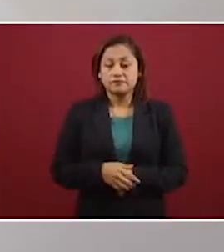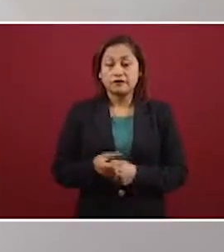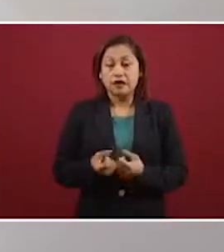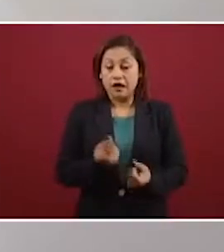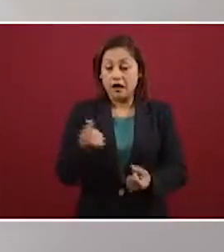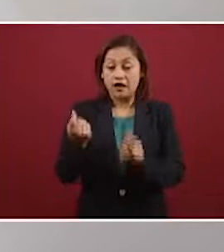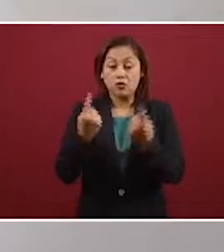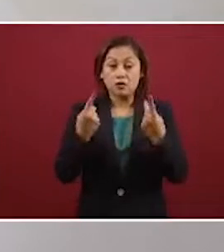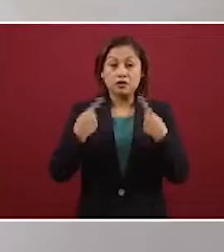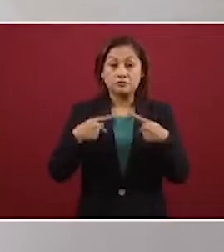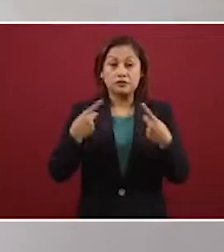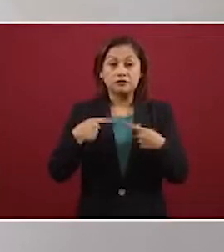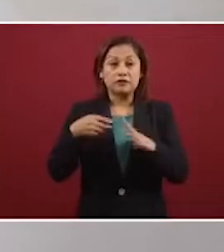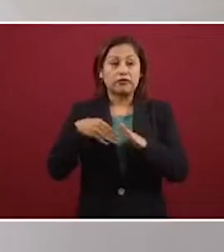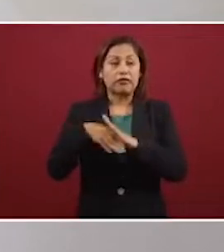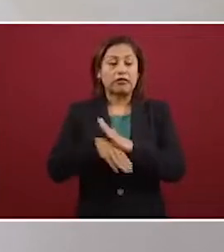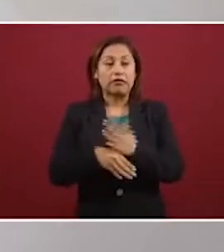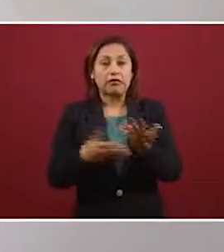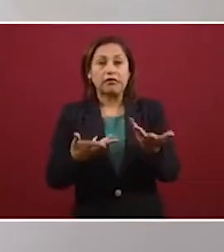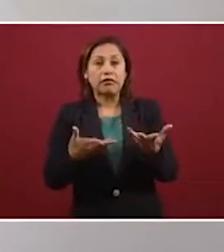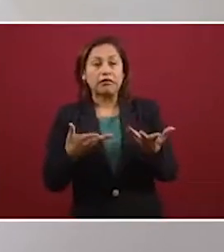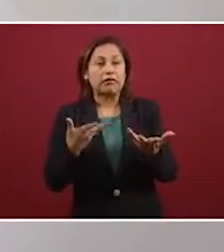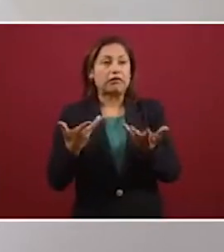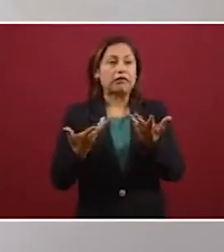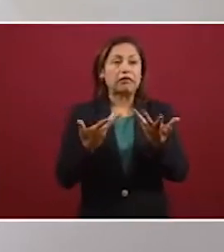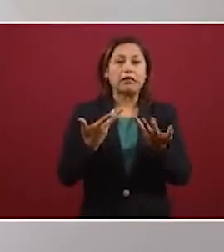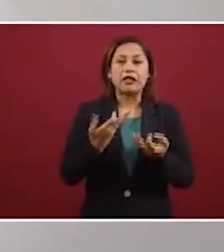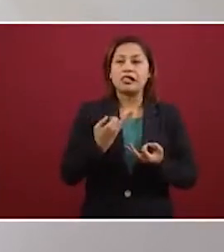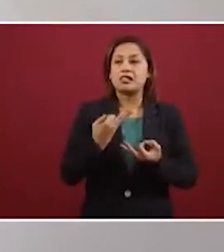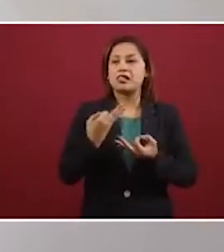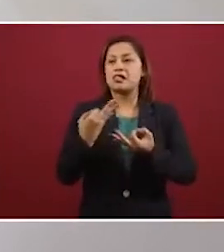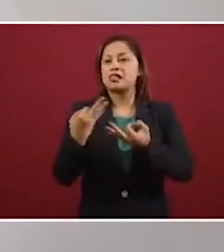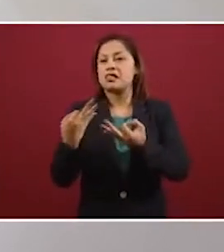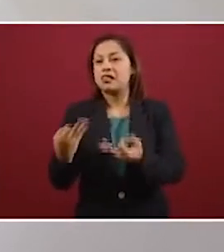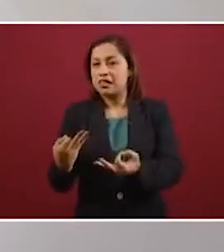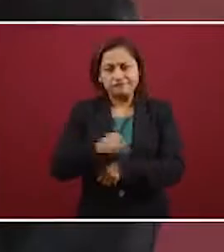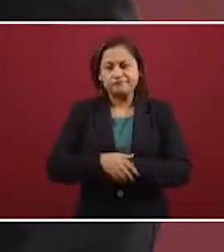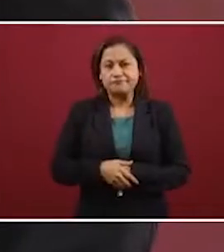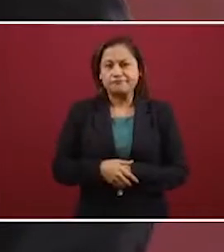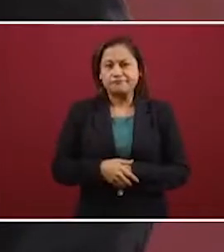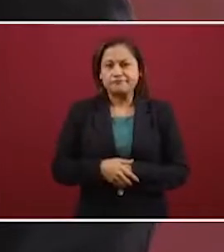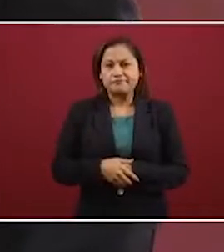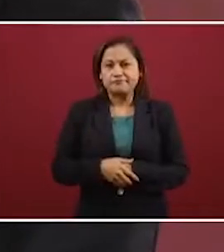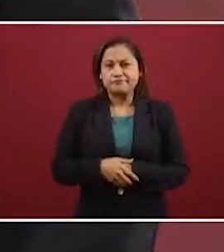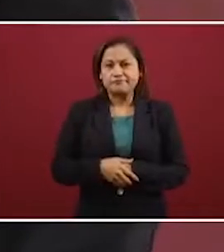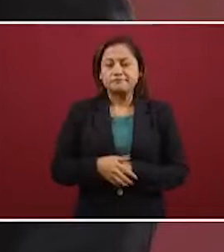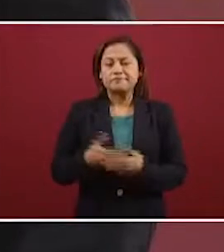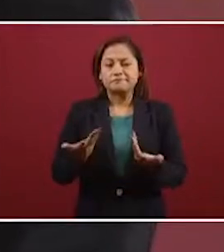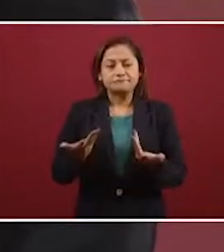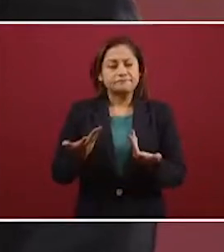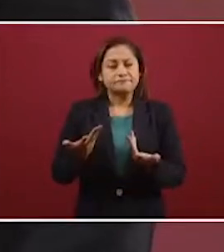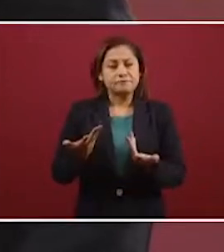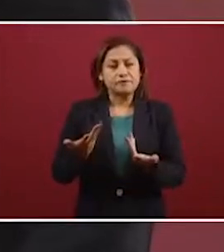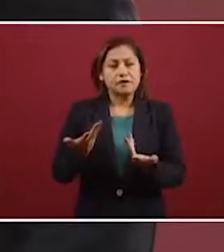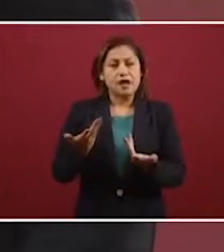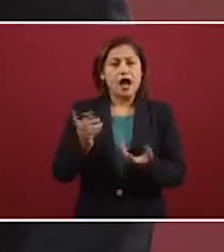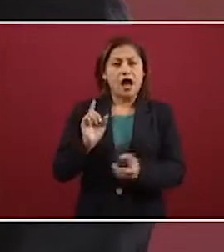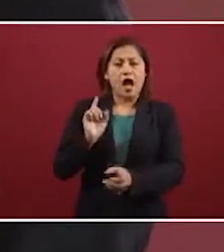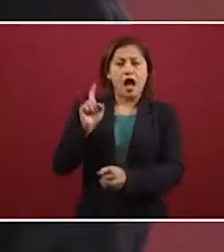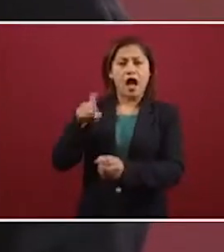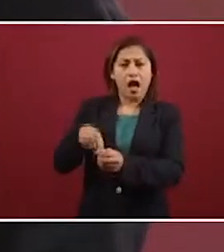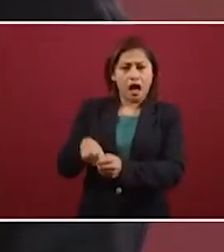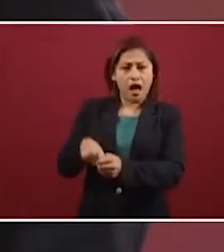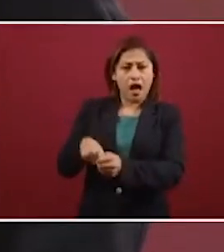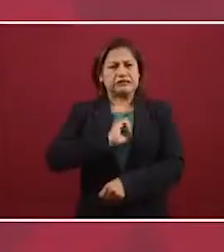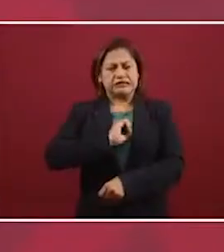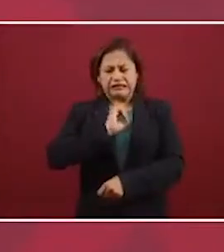el apoyo, el respaldo de la autoridad, porque si no, no hay frontera, línea divisoria entre una y otra, y no se